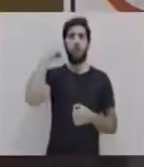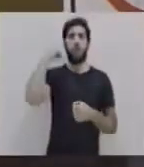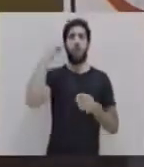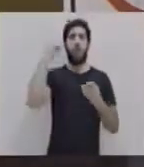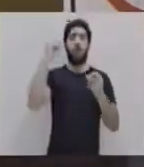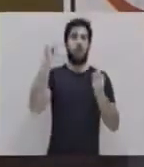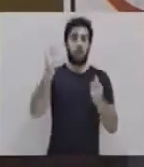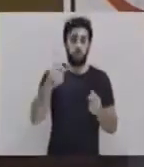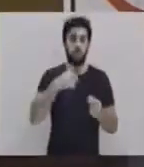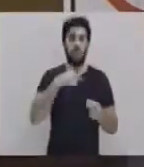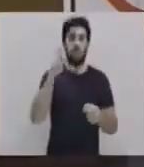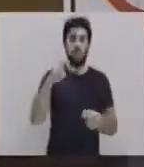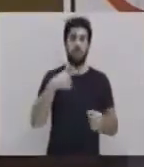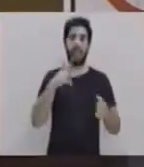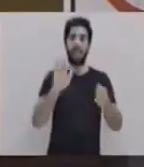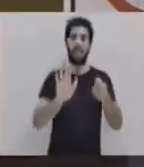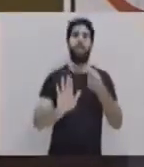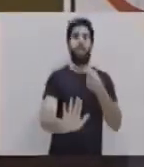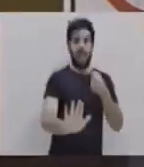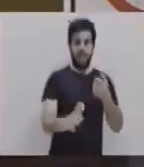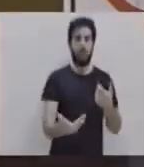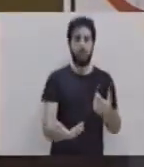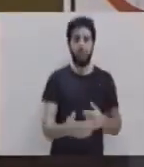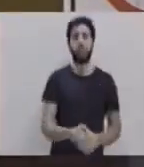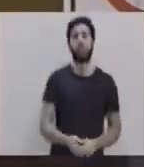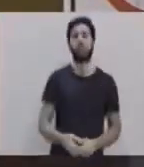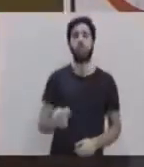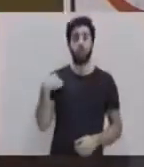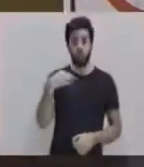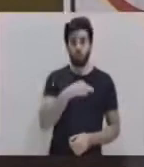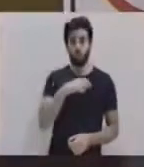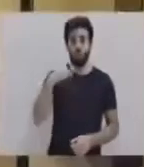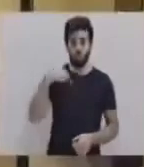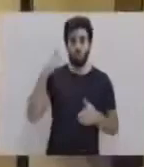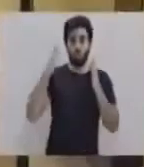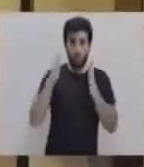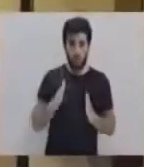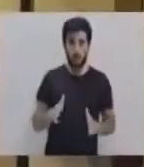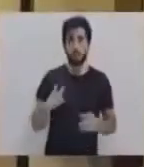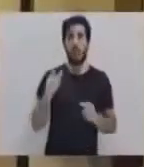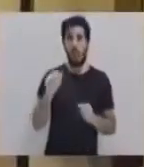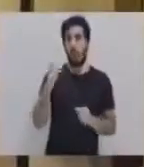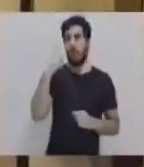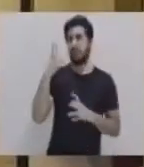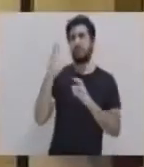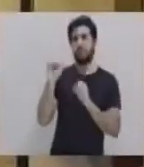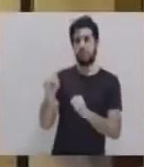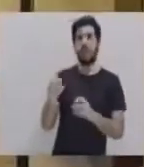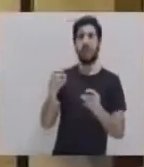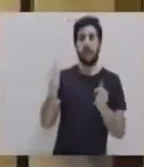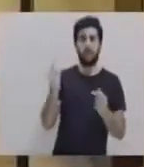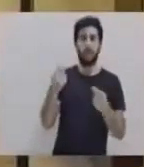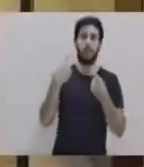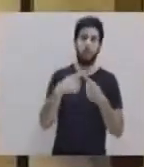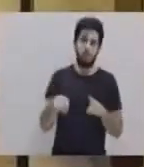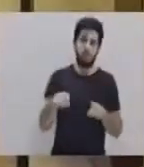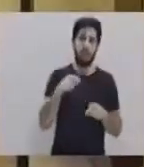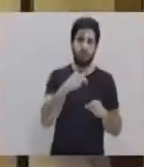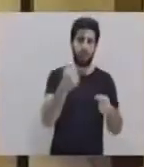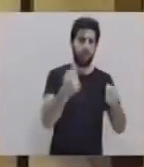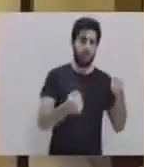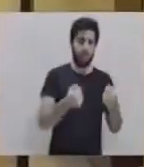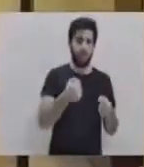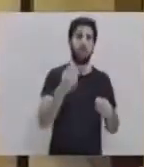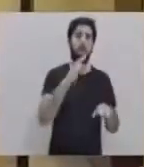solo en reaccionar a que tengo que frenar. Nosotros que somos humanos, pues el tiempo es muy rápido, pero la máquina es un poco más